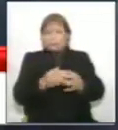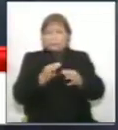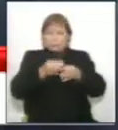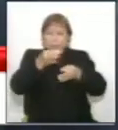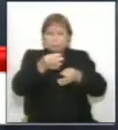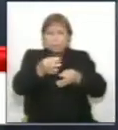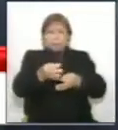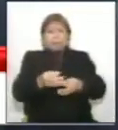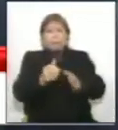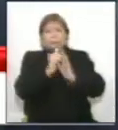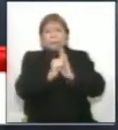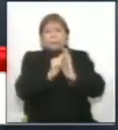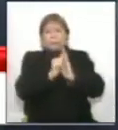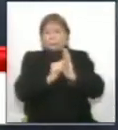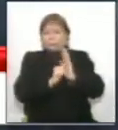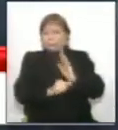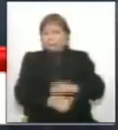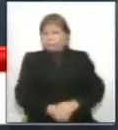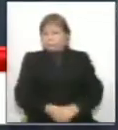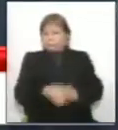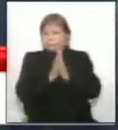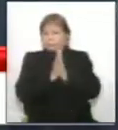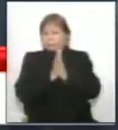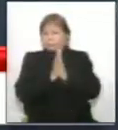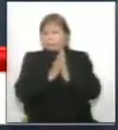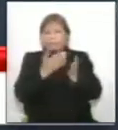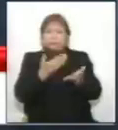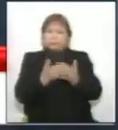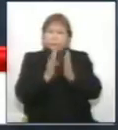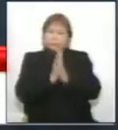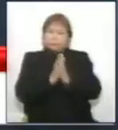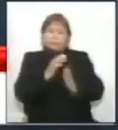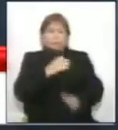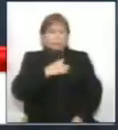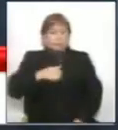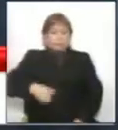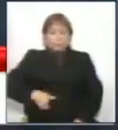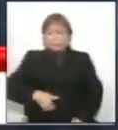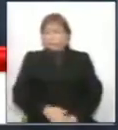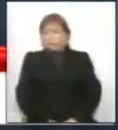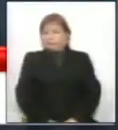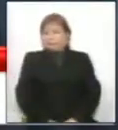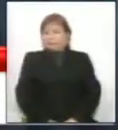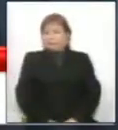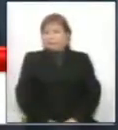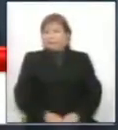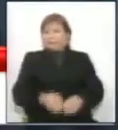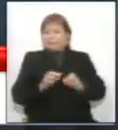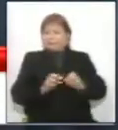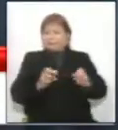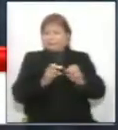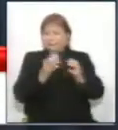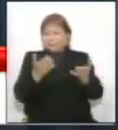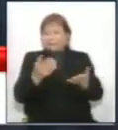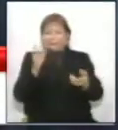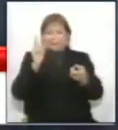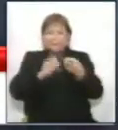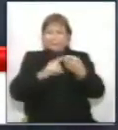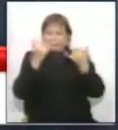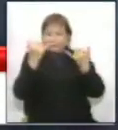ampliación de agenda. Se lo pedimos, señor presidente. Este Parlamento, hasta el día de